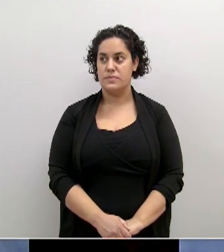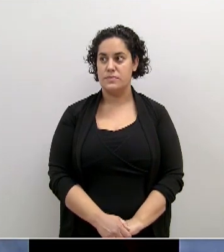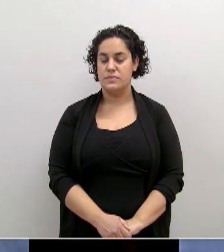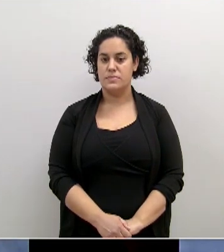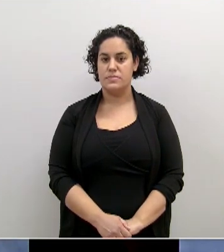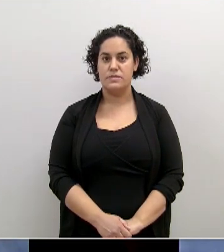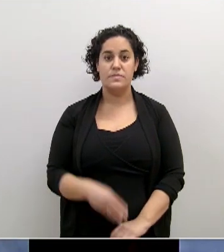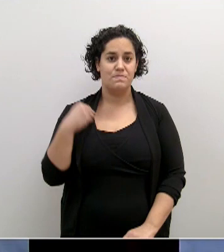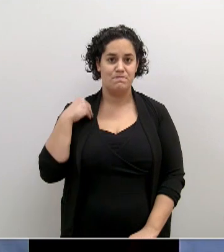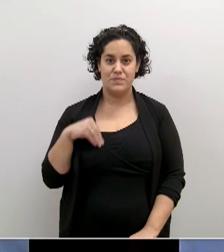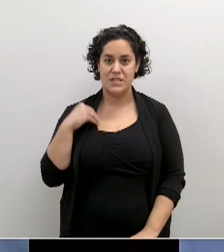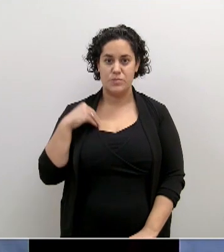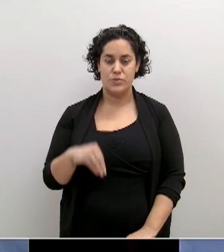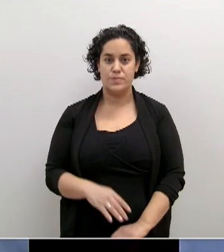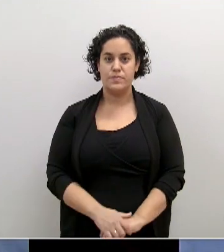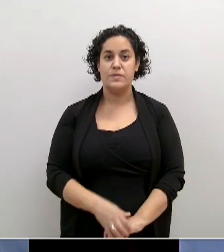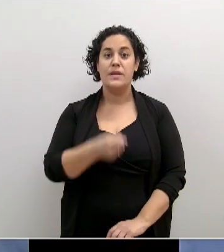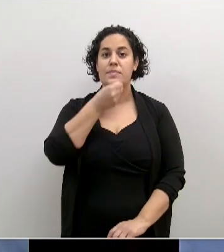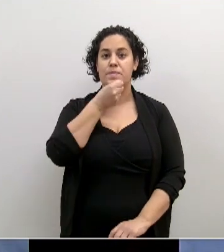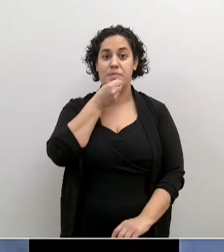Le pasa lo mismo, no se oye.